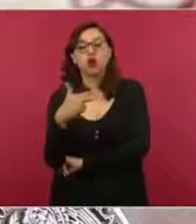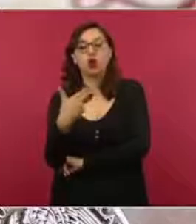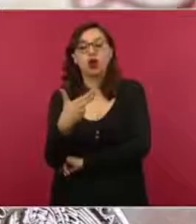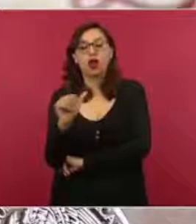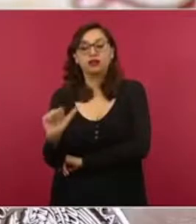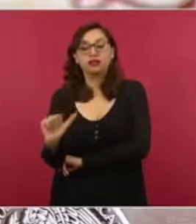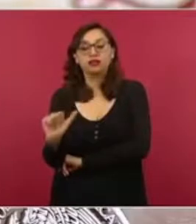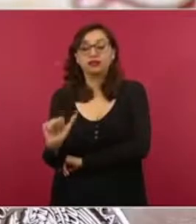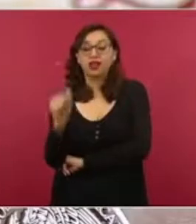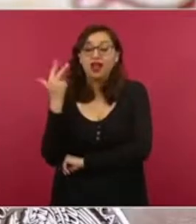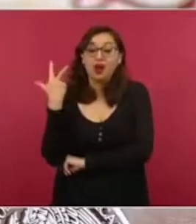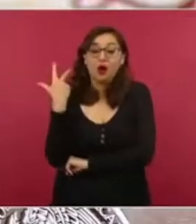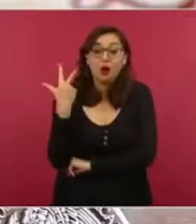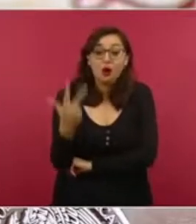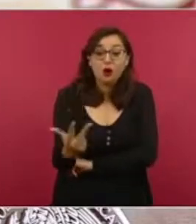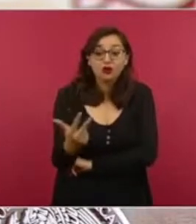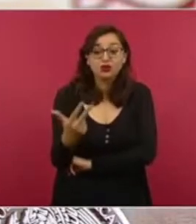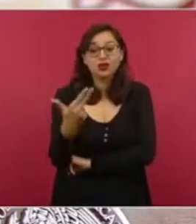8 hectáreas,